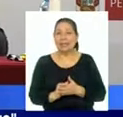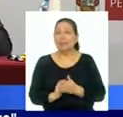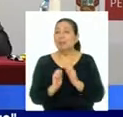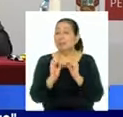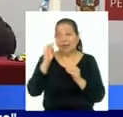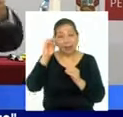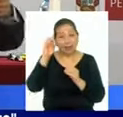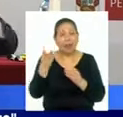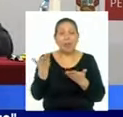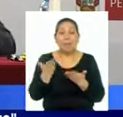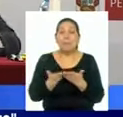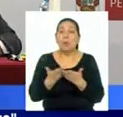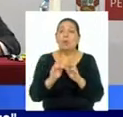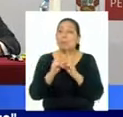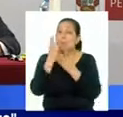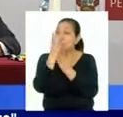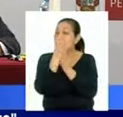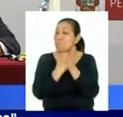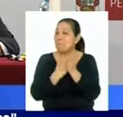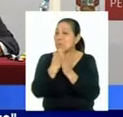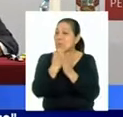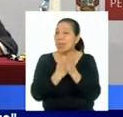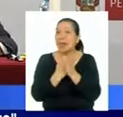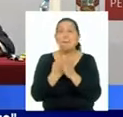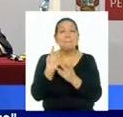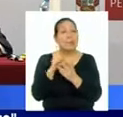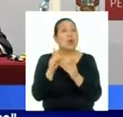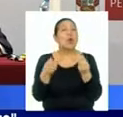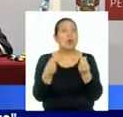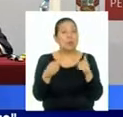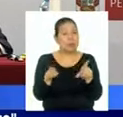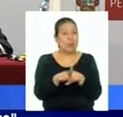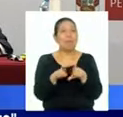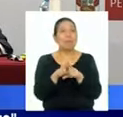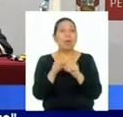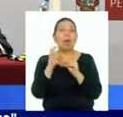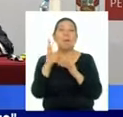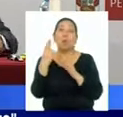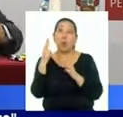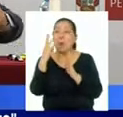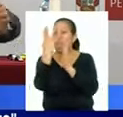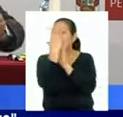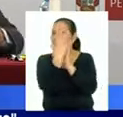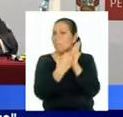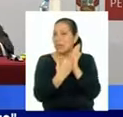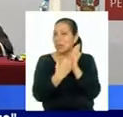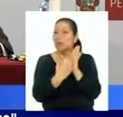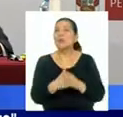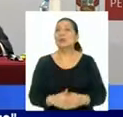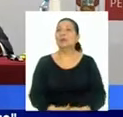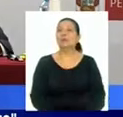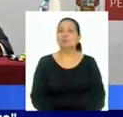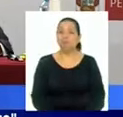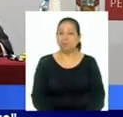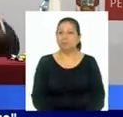cómo se ha creado una tendencia a la reducción de la victimización y también el índice de criminalidad.